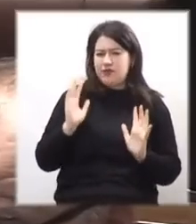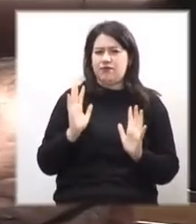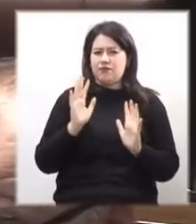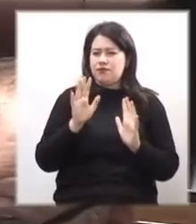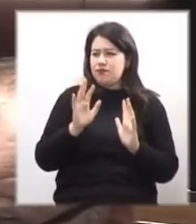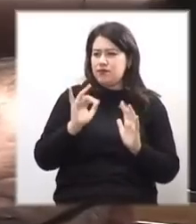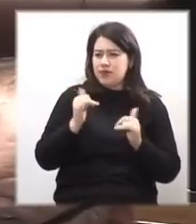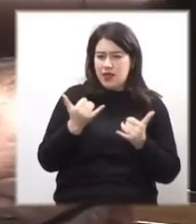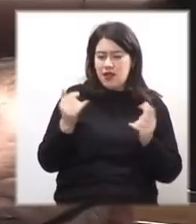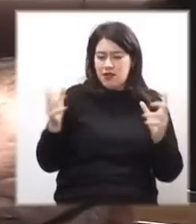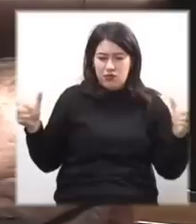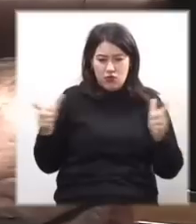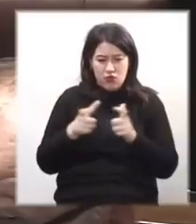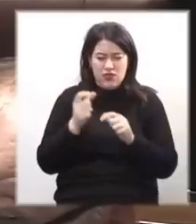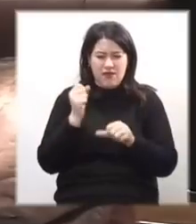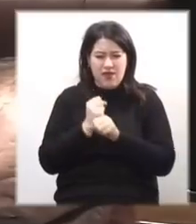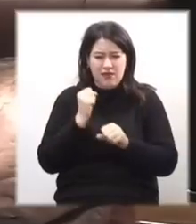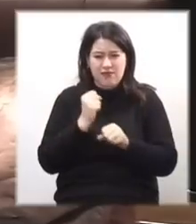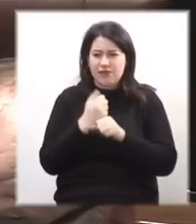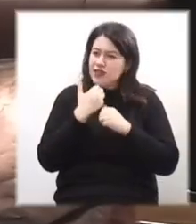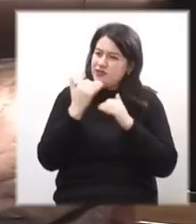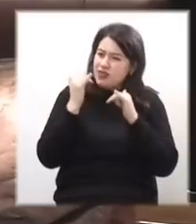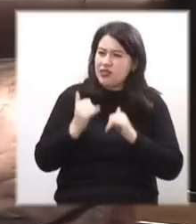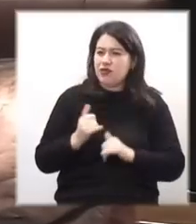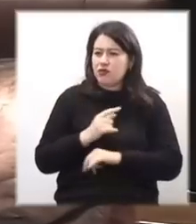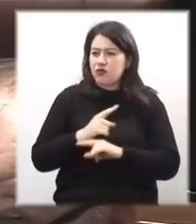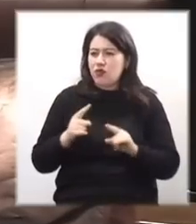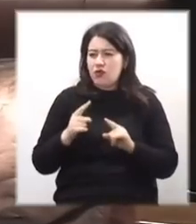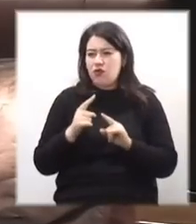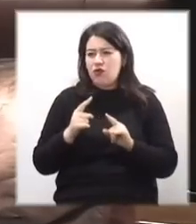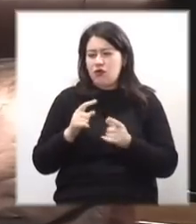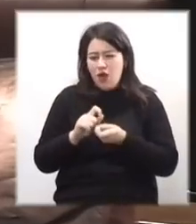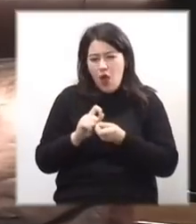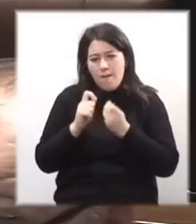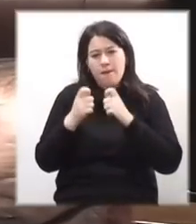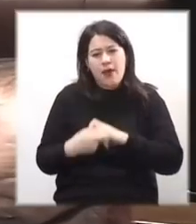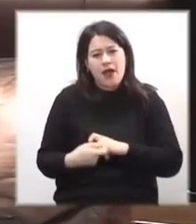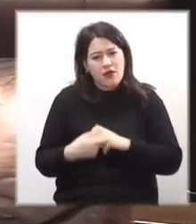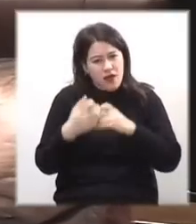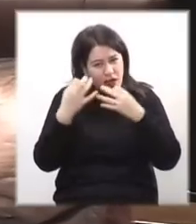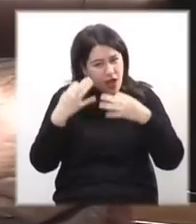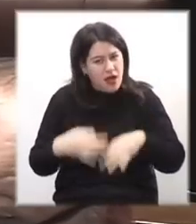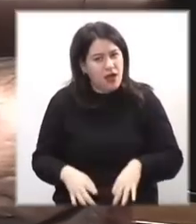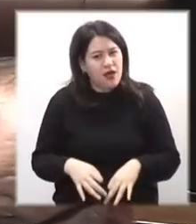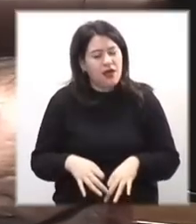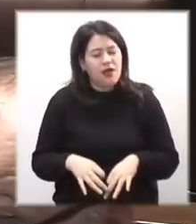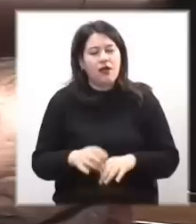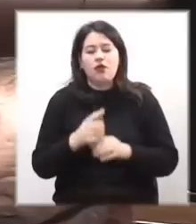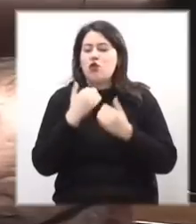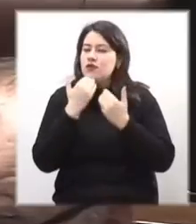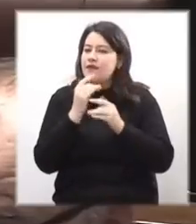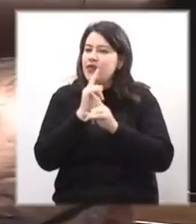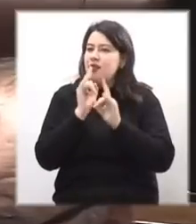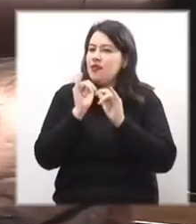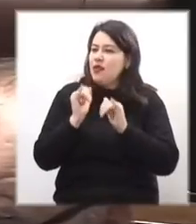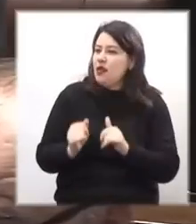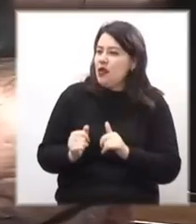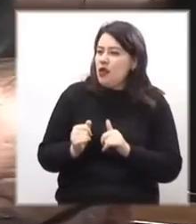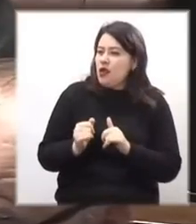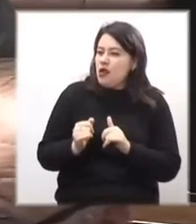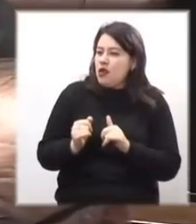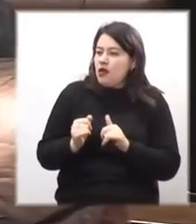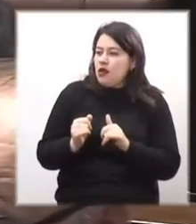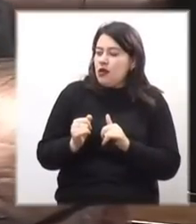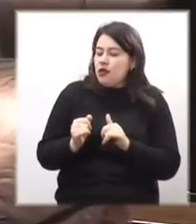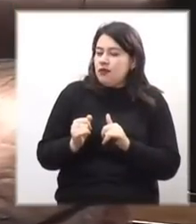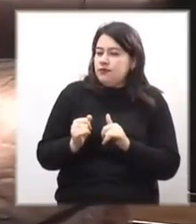a esa instancia de trabajo de que no saben si esto tendrá un impacto concreto, no saben si esto será